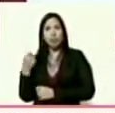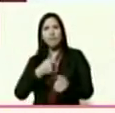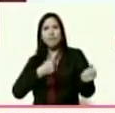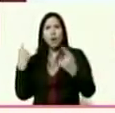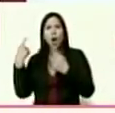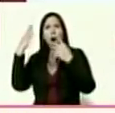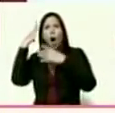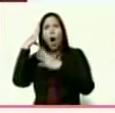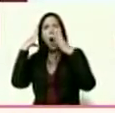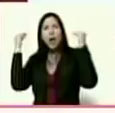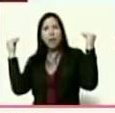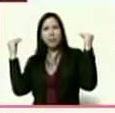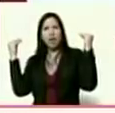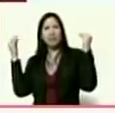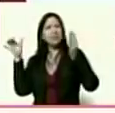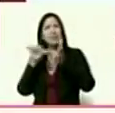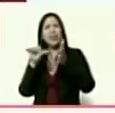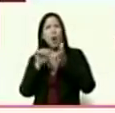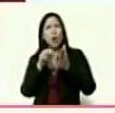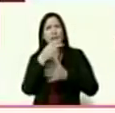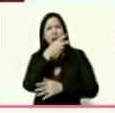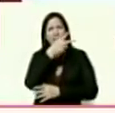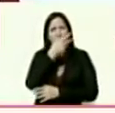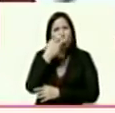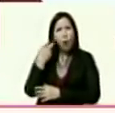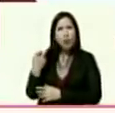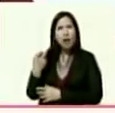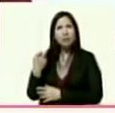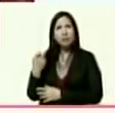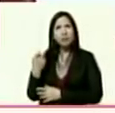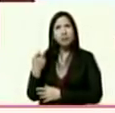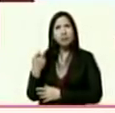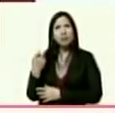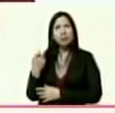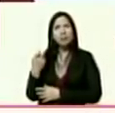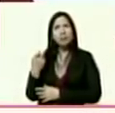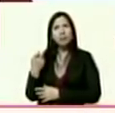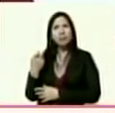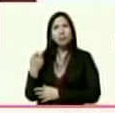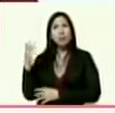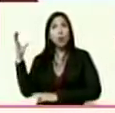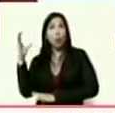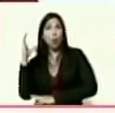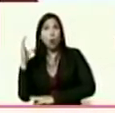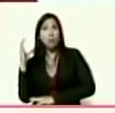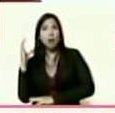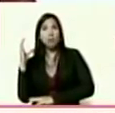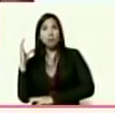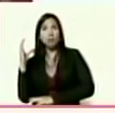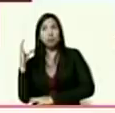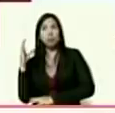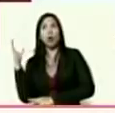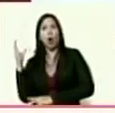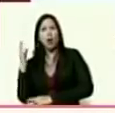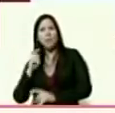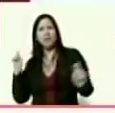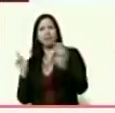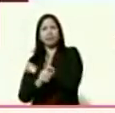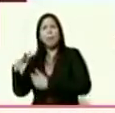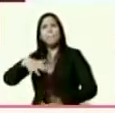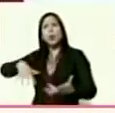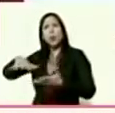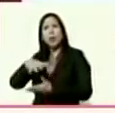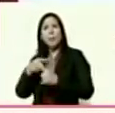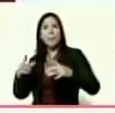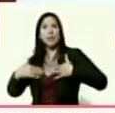esa droga? De España, de Colombia. Colombia se ha convertido en un problema para